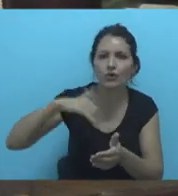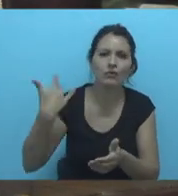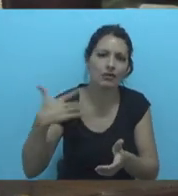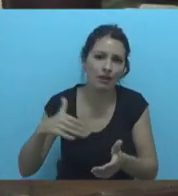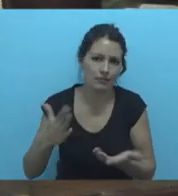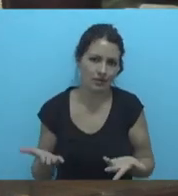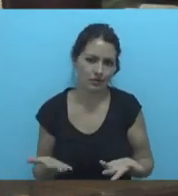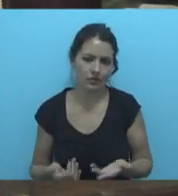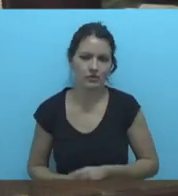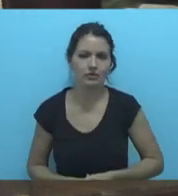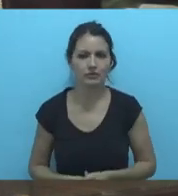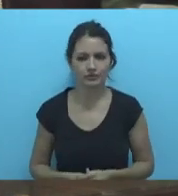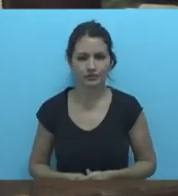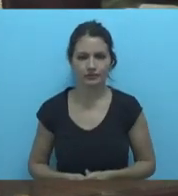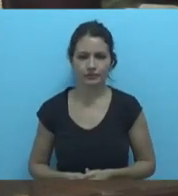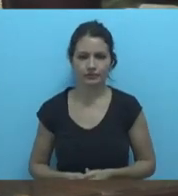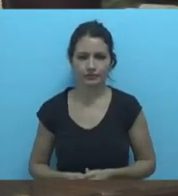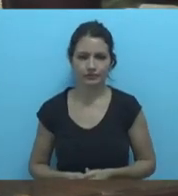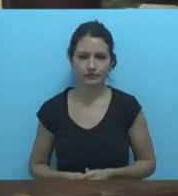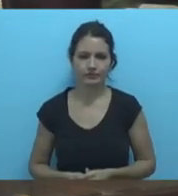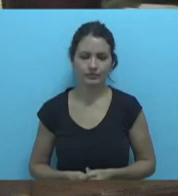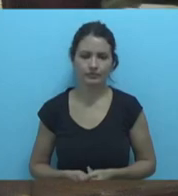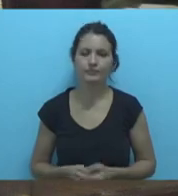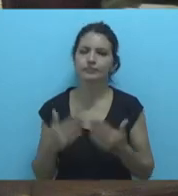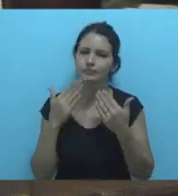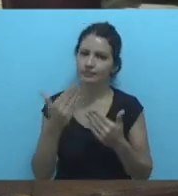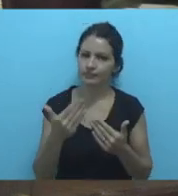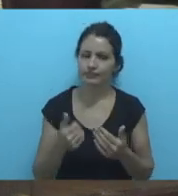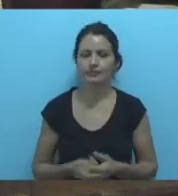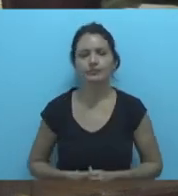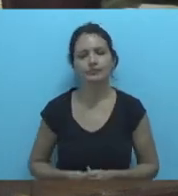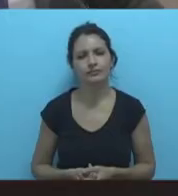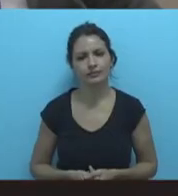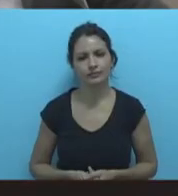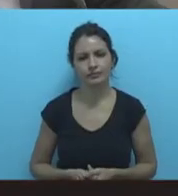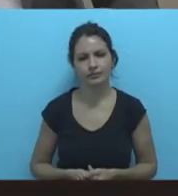se transforme, como dice nuestra ley, en obra pública. Muchas gracias.